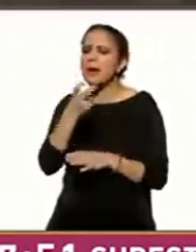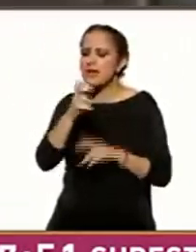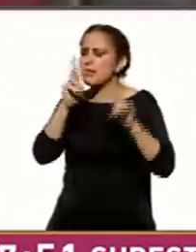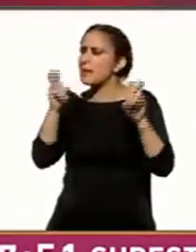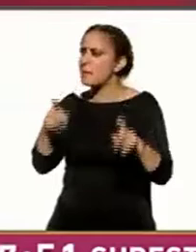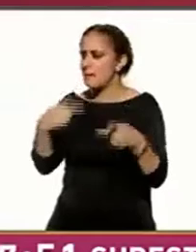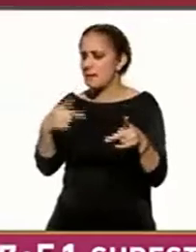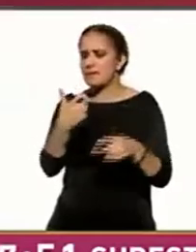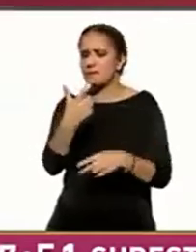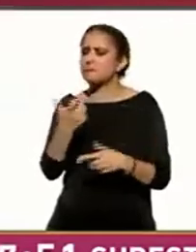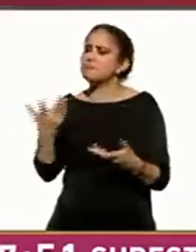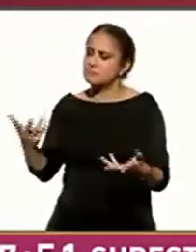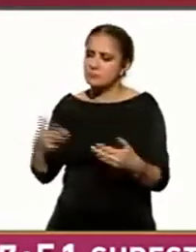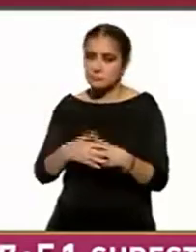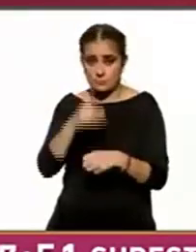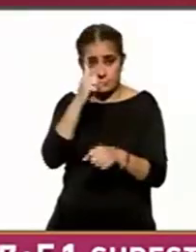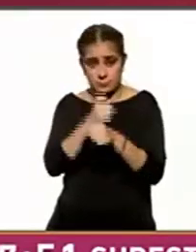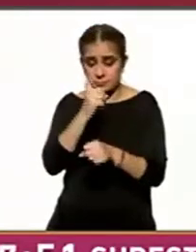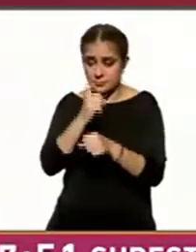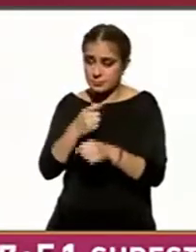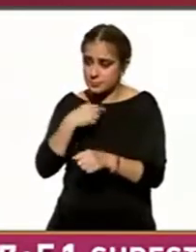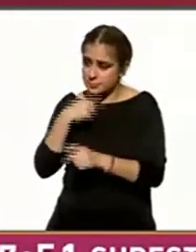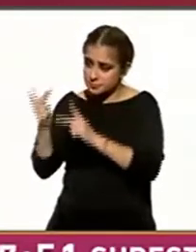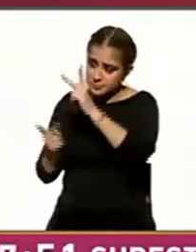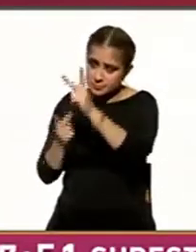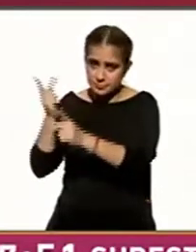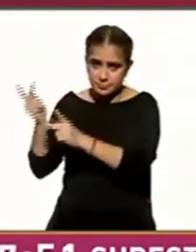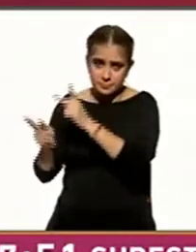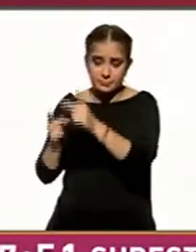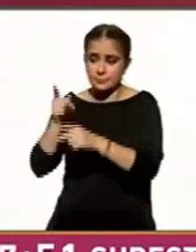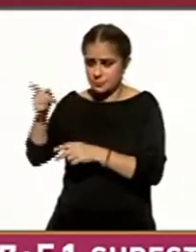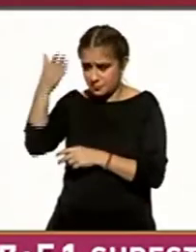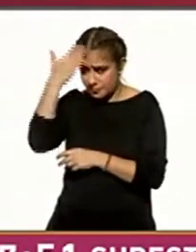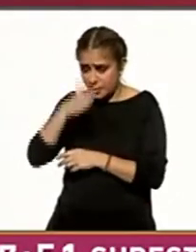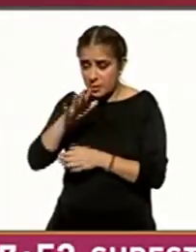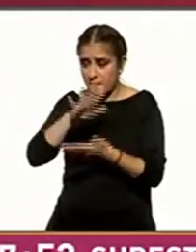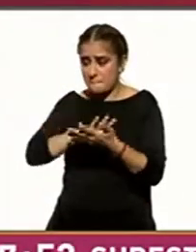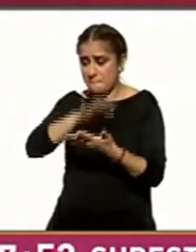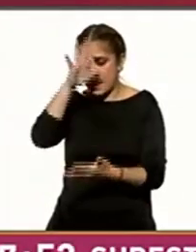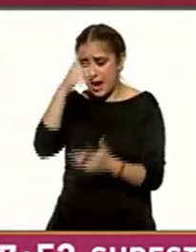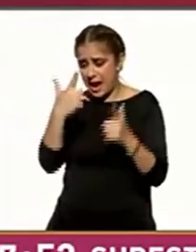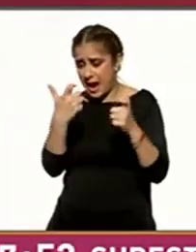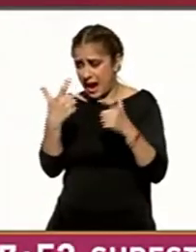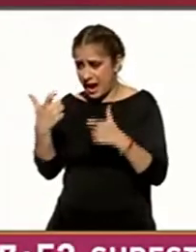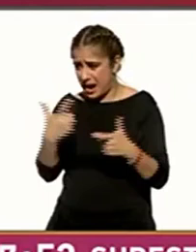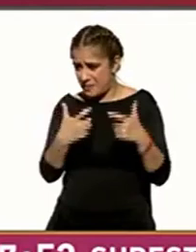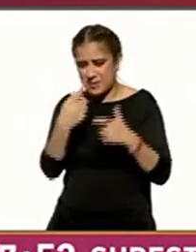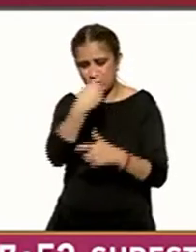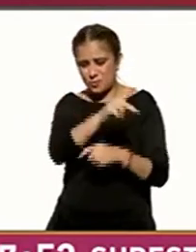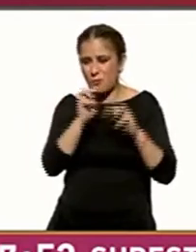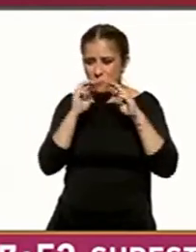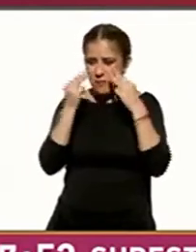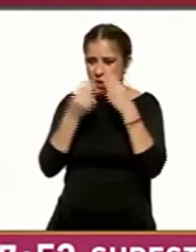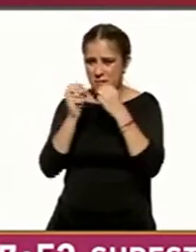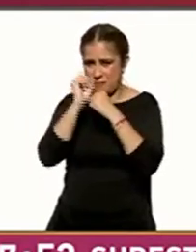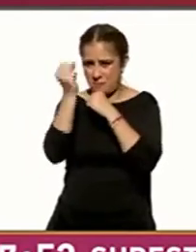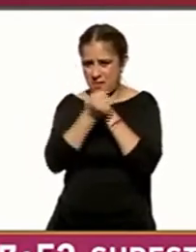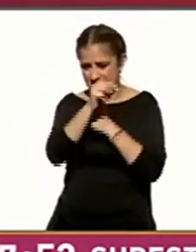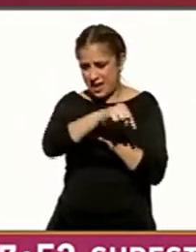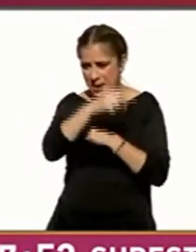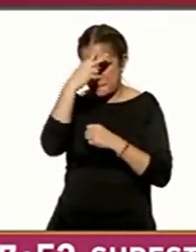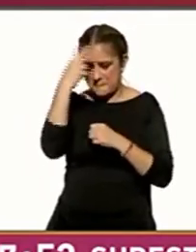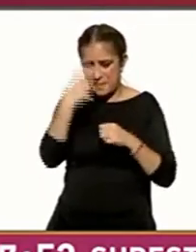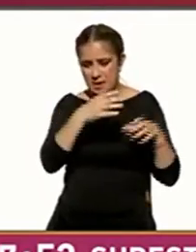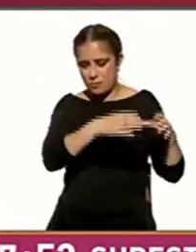tema. Primero preguntamos, Lupita, ¿usted sabía que la mayoría de las armas que utiliza el crimen organizado en